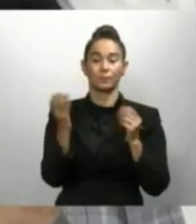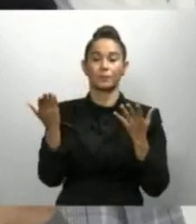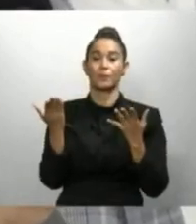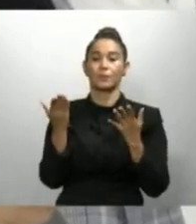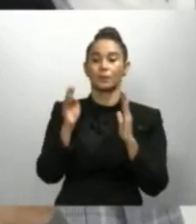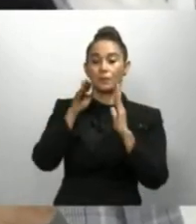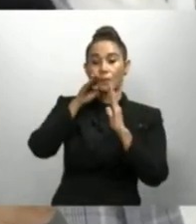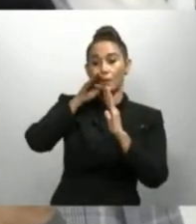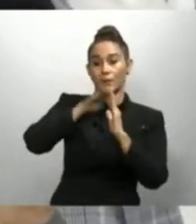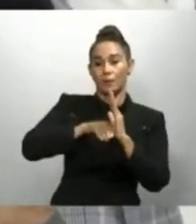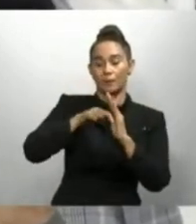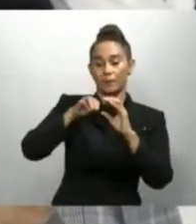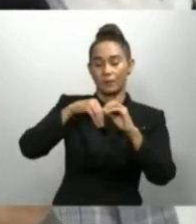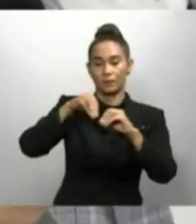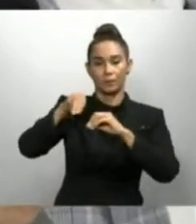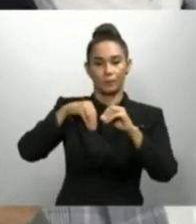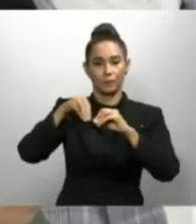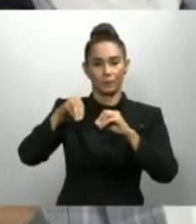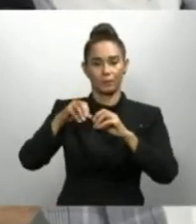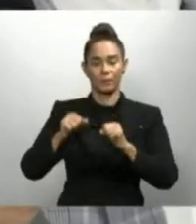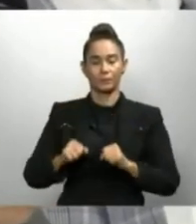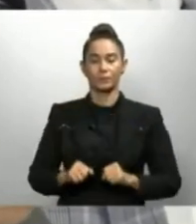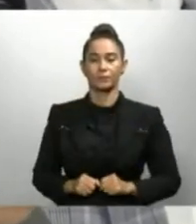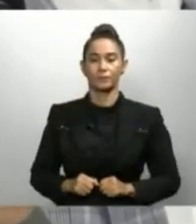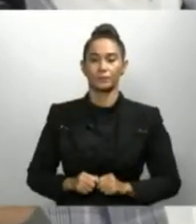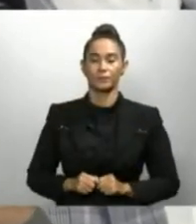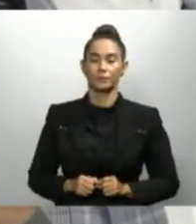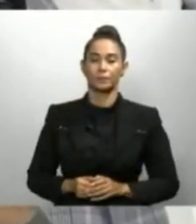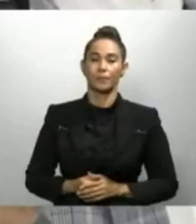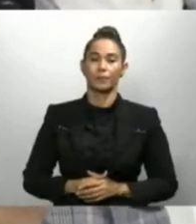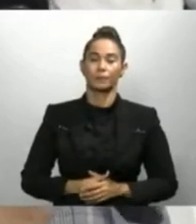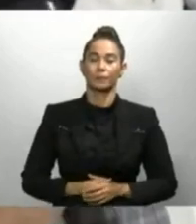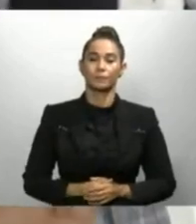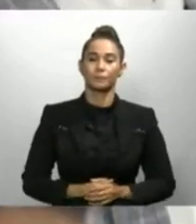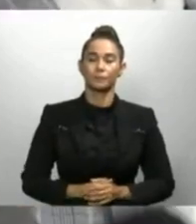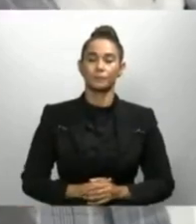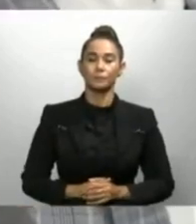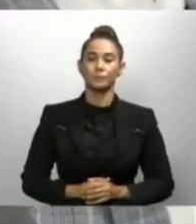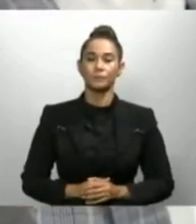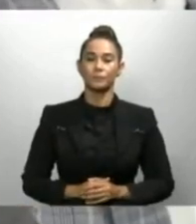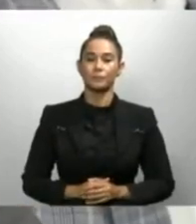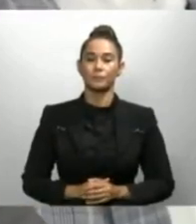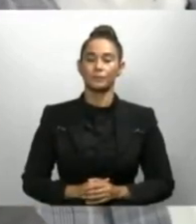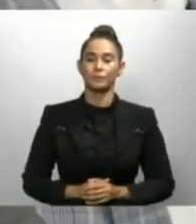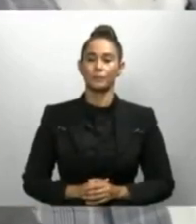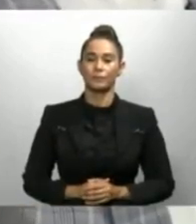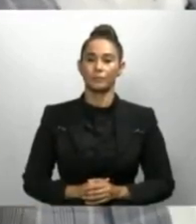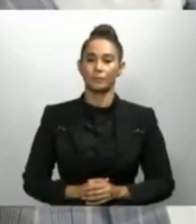recaudatorio de este hecho que todavía estamos transitando.